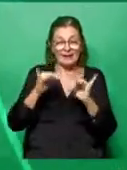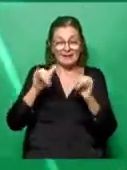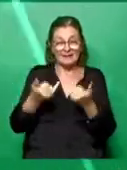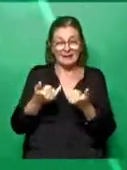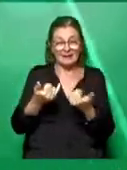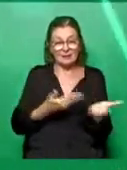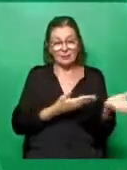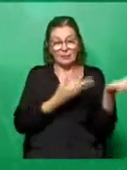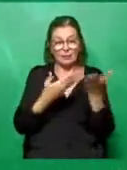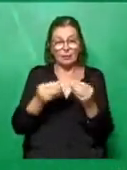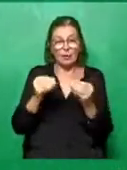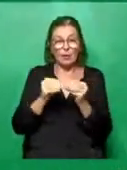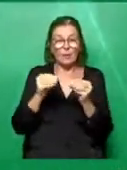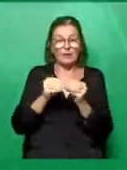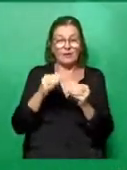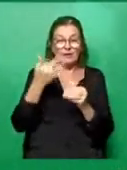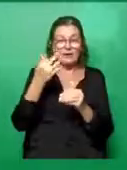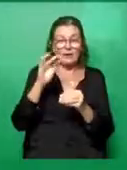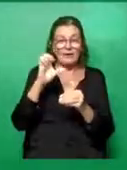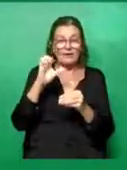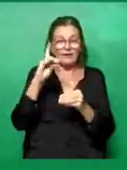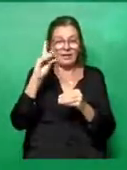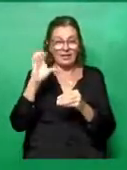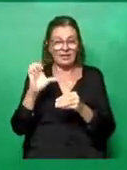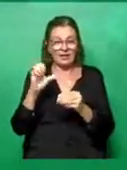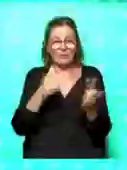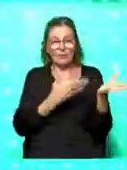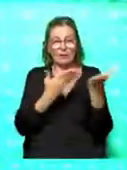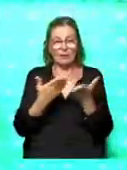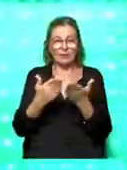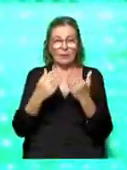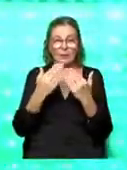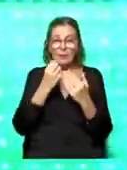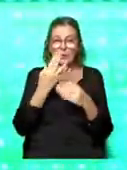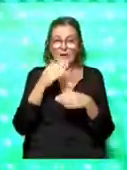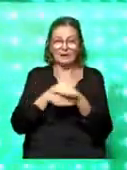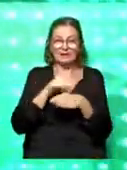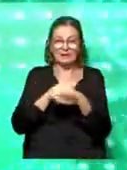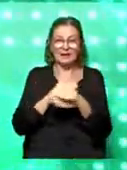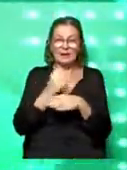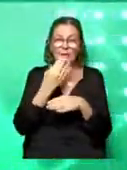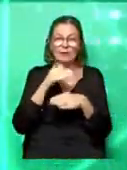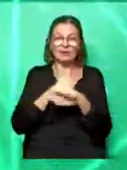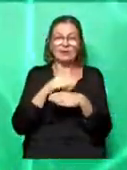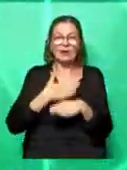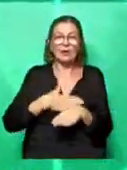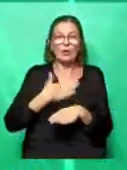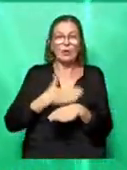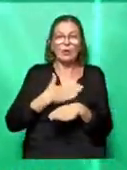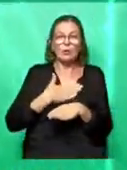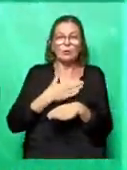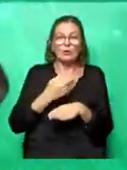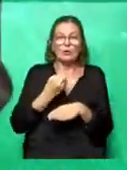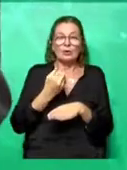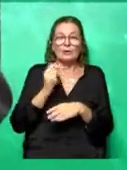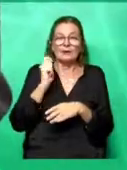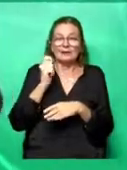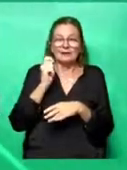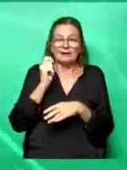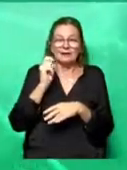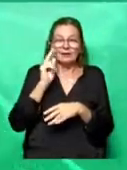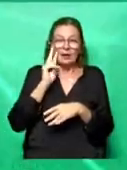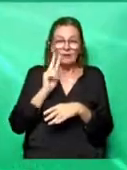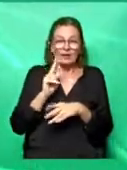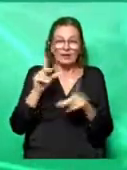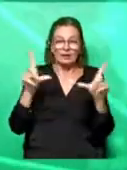estamos recibiendo a nuestro compañero Federico Jurkovic. ¿Cómo le va? Buenas tardes, bienvenido. Buenas tardes, José, un gusto. Buenas tardes también para quienes nos están